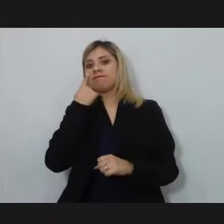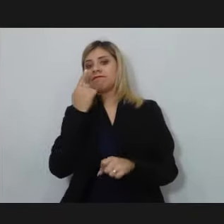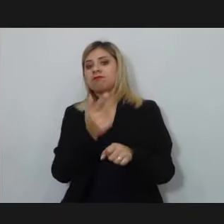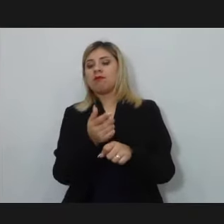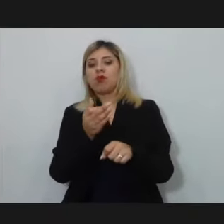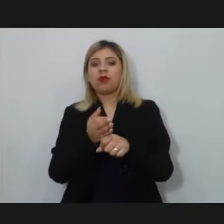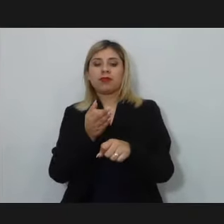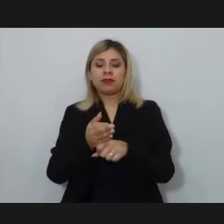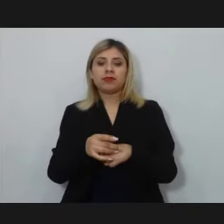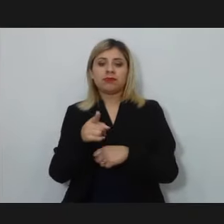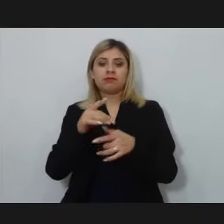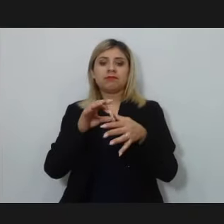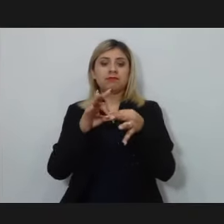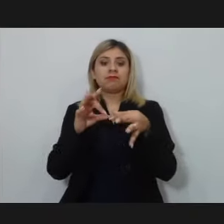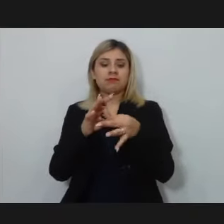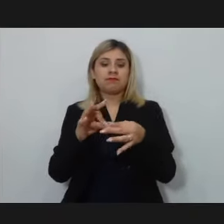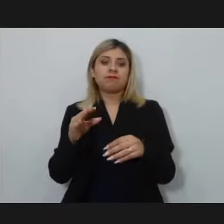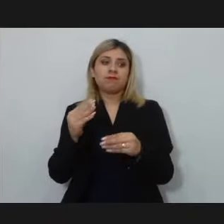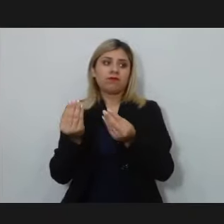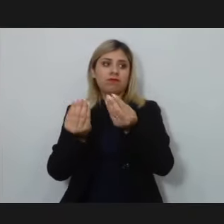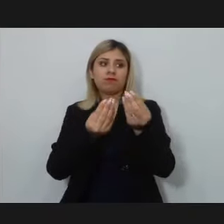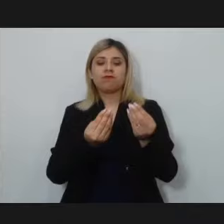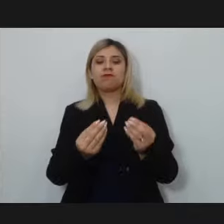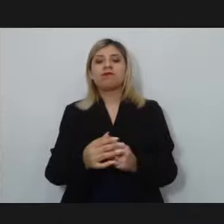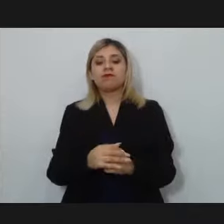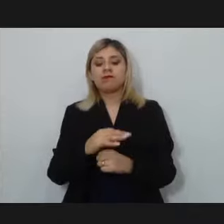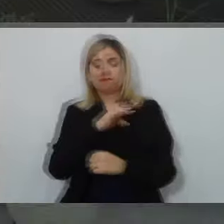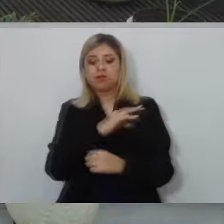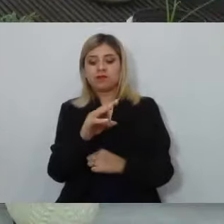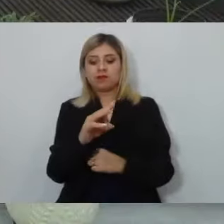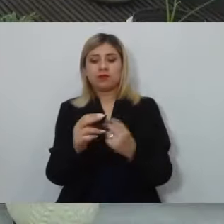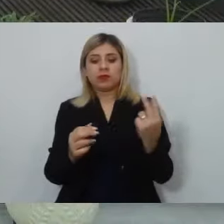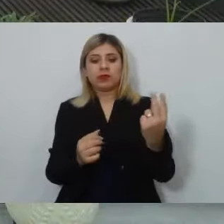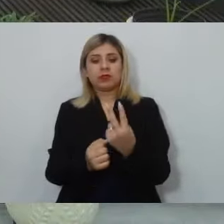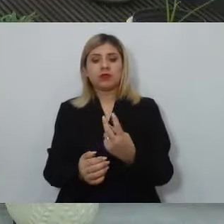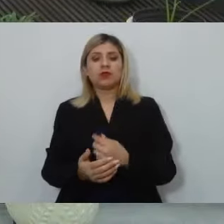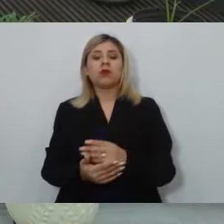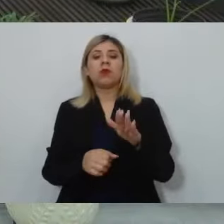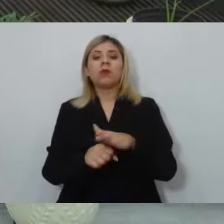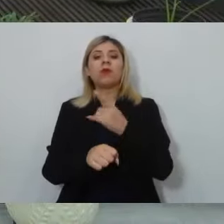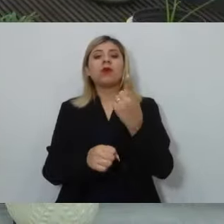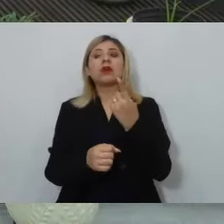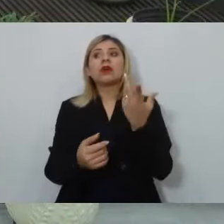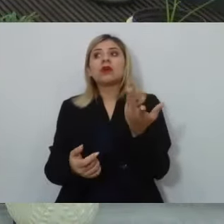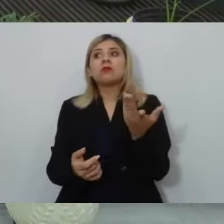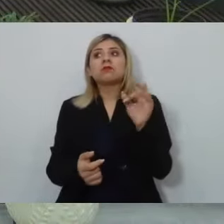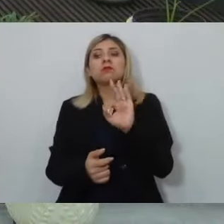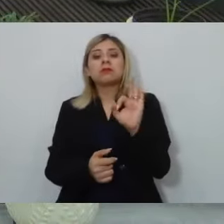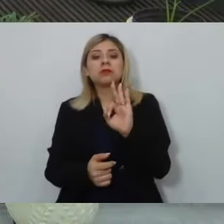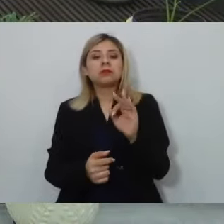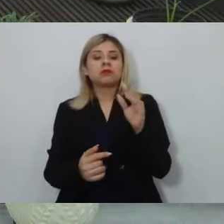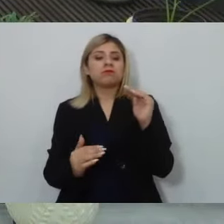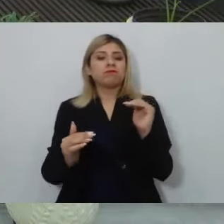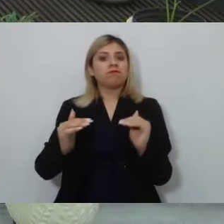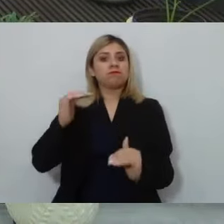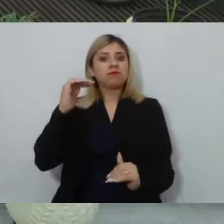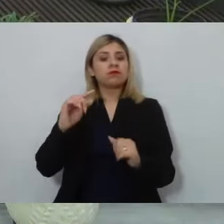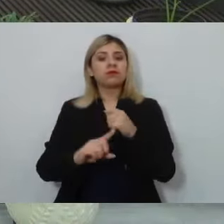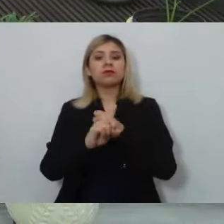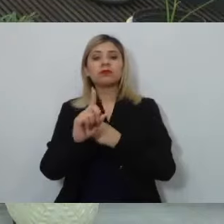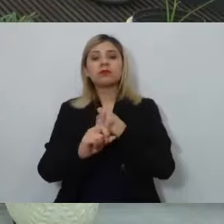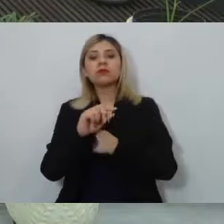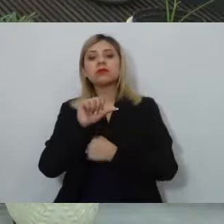ahí las coaliciones Muchísimas gracias señor representante también por exponernos su